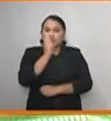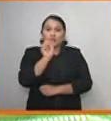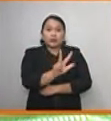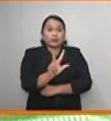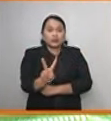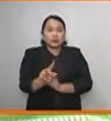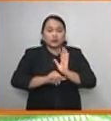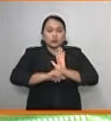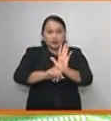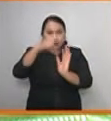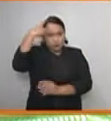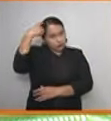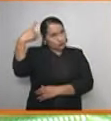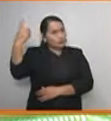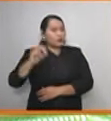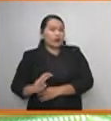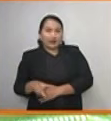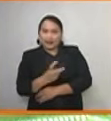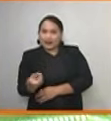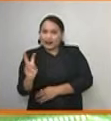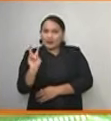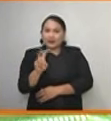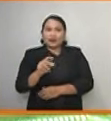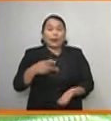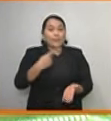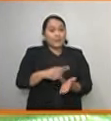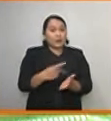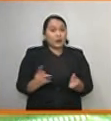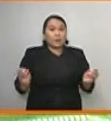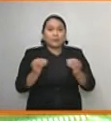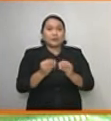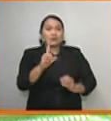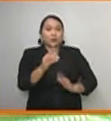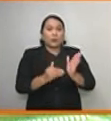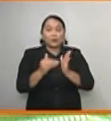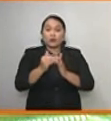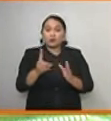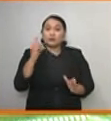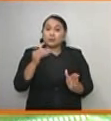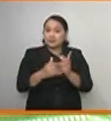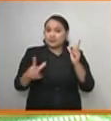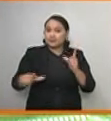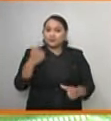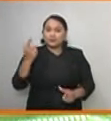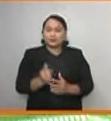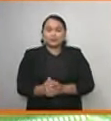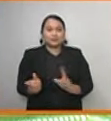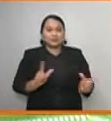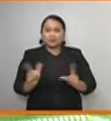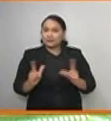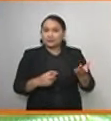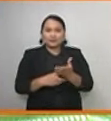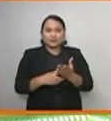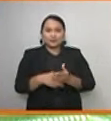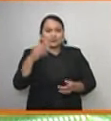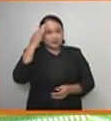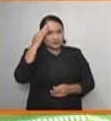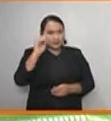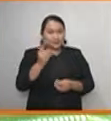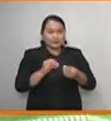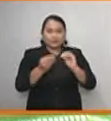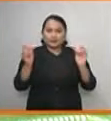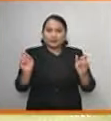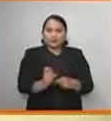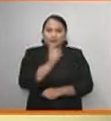32 con su símbolo de sueños Culebra. Con este pagamos más de 1.100.000 lempiras. Y con tu boleto en mano, dime tú qué soñaste, conoceremos el